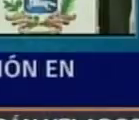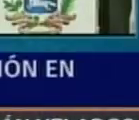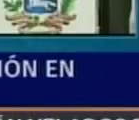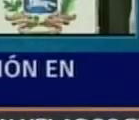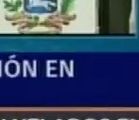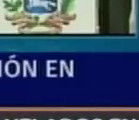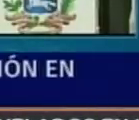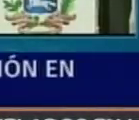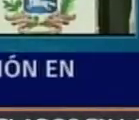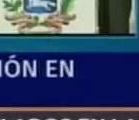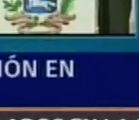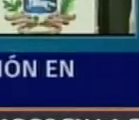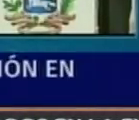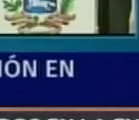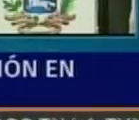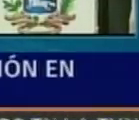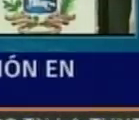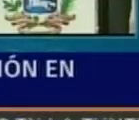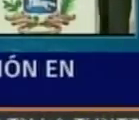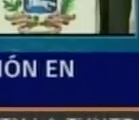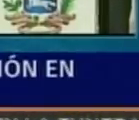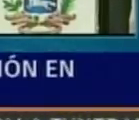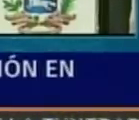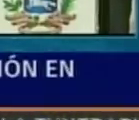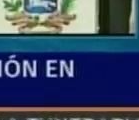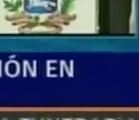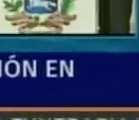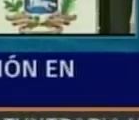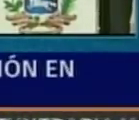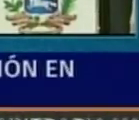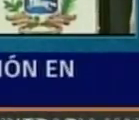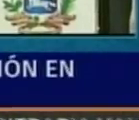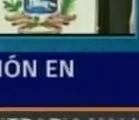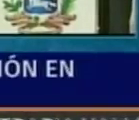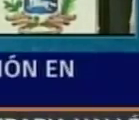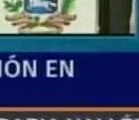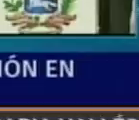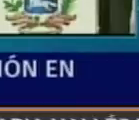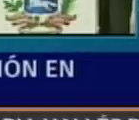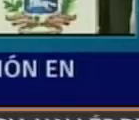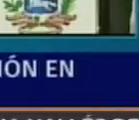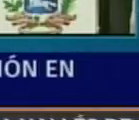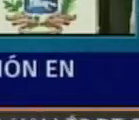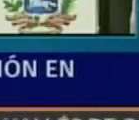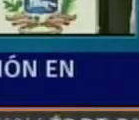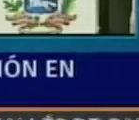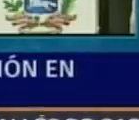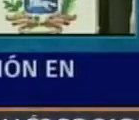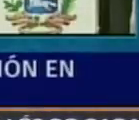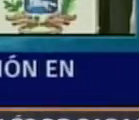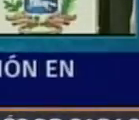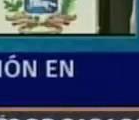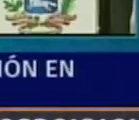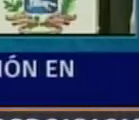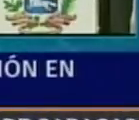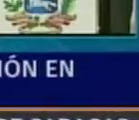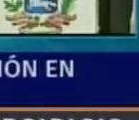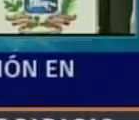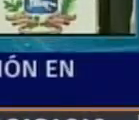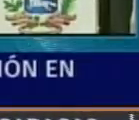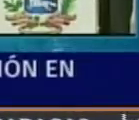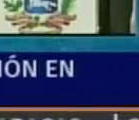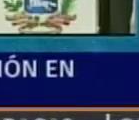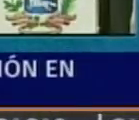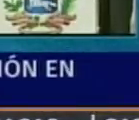de los vínculos en lo concreto de Venezuela con el sistema de Naciones Unidas. Y